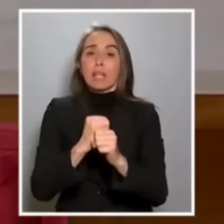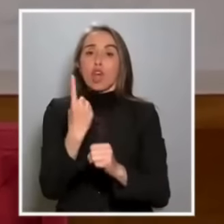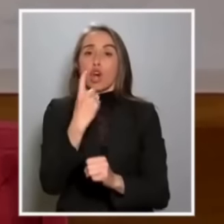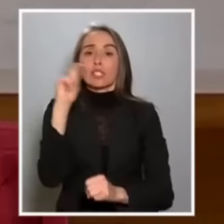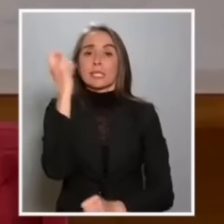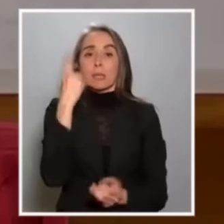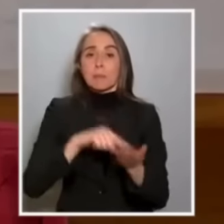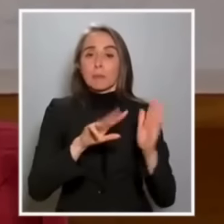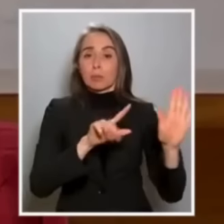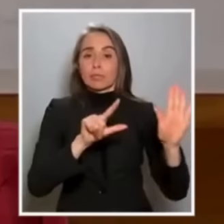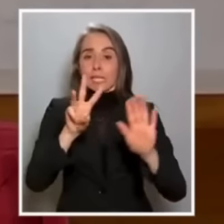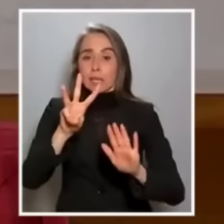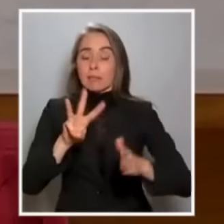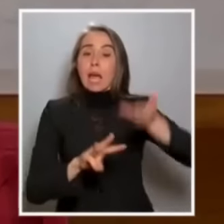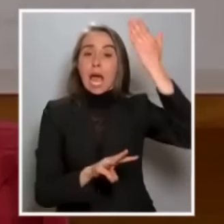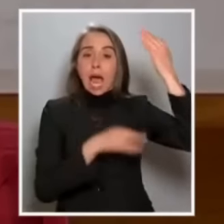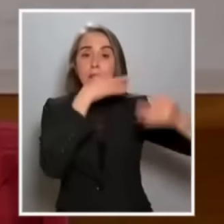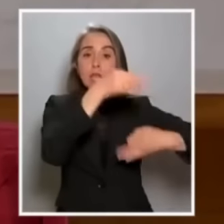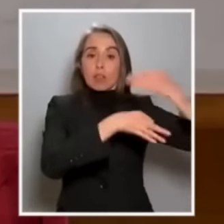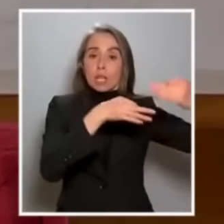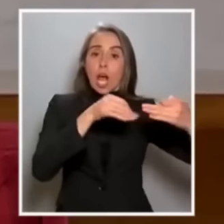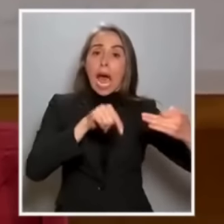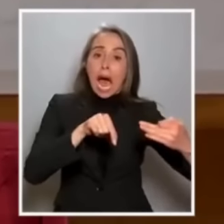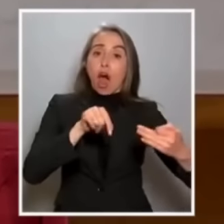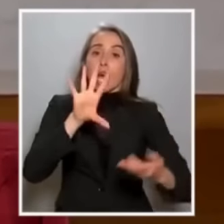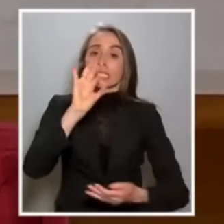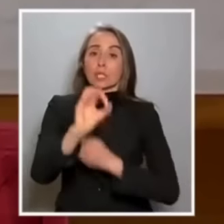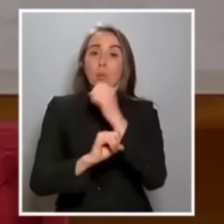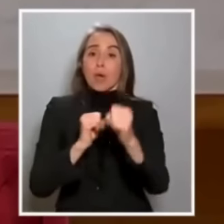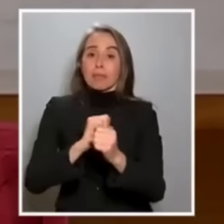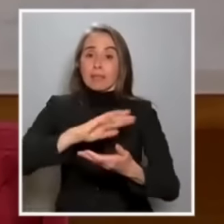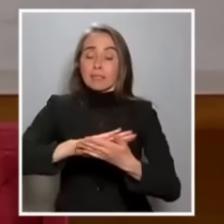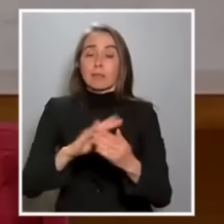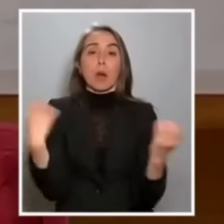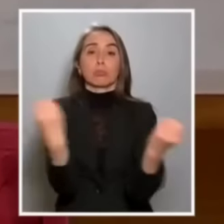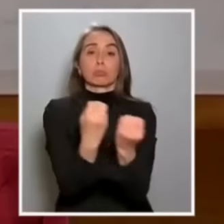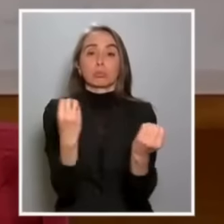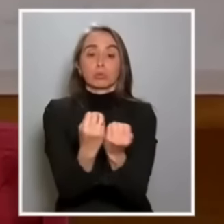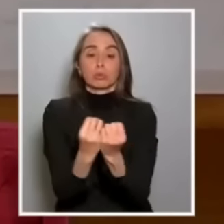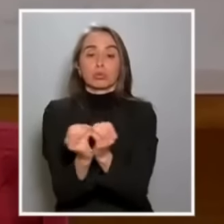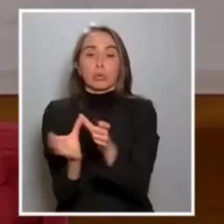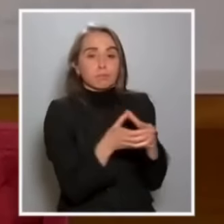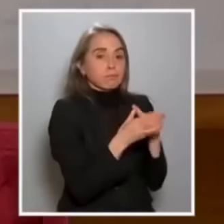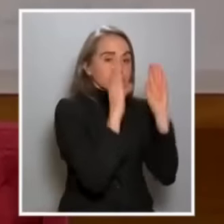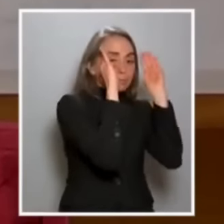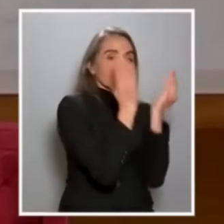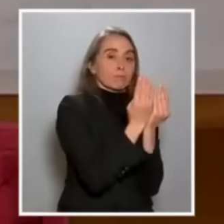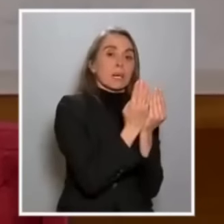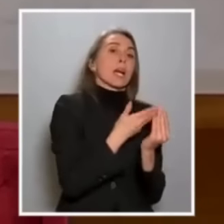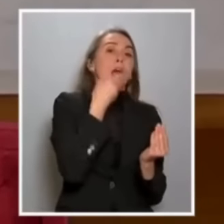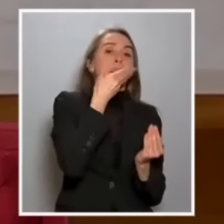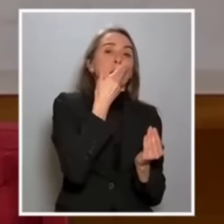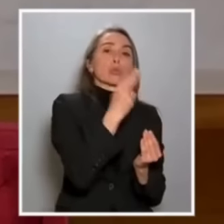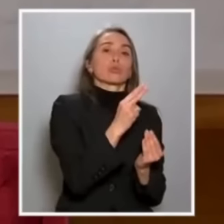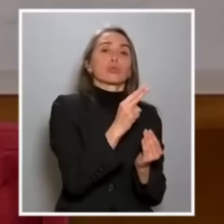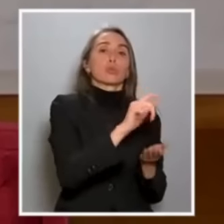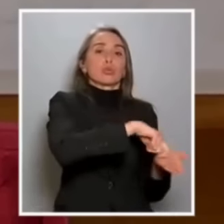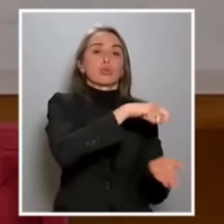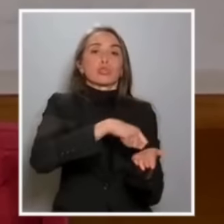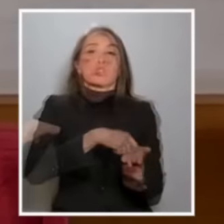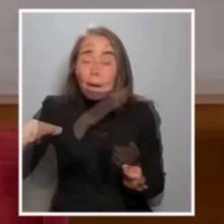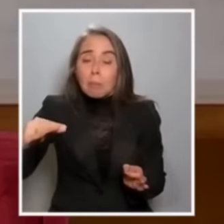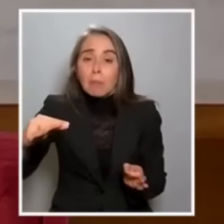de septiembre de 1973. Y esta vez, sin embargo, fueron muchos quienes se atrincheraron en un discurso para sus bases más